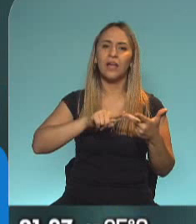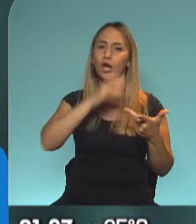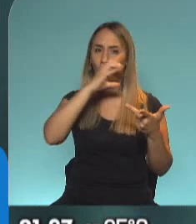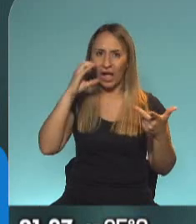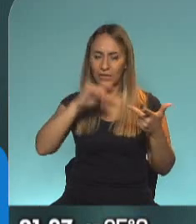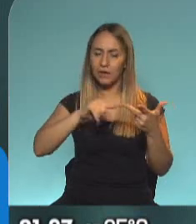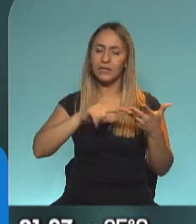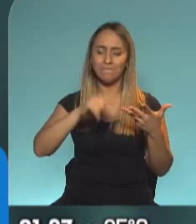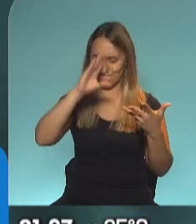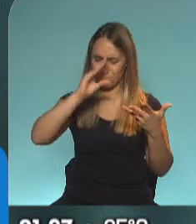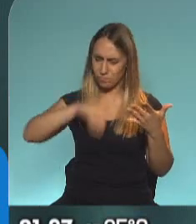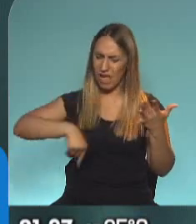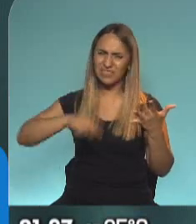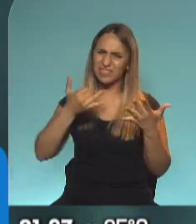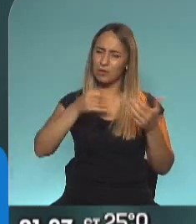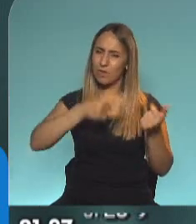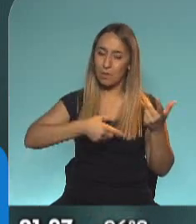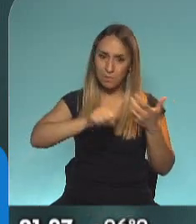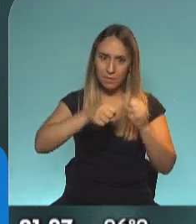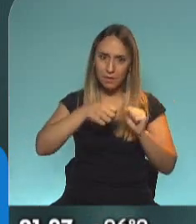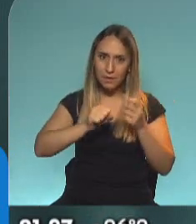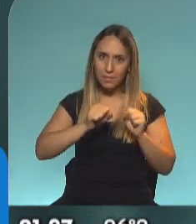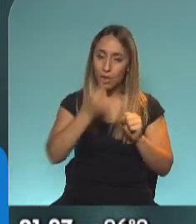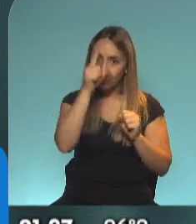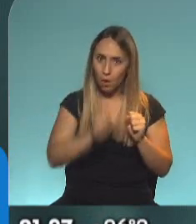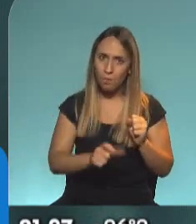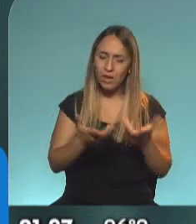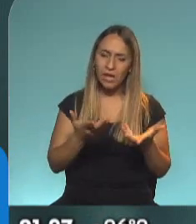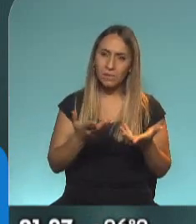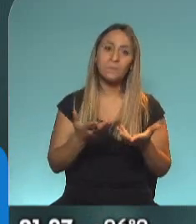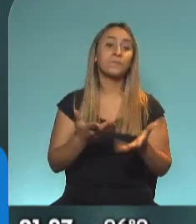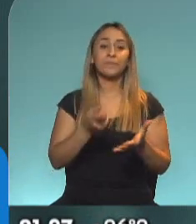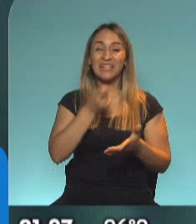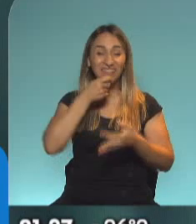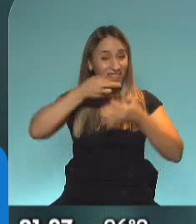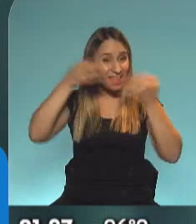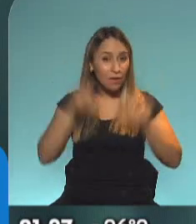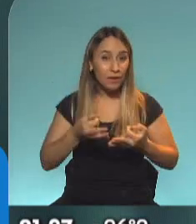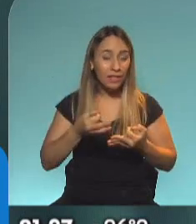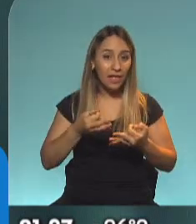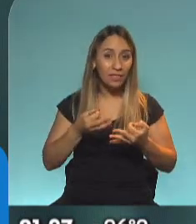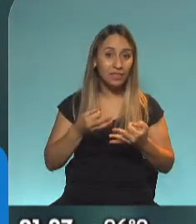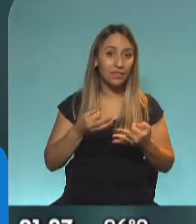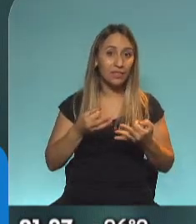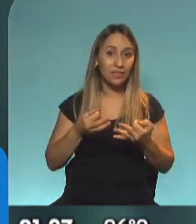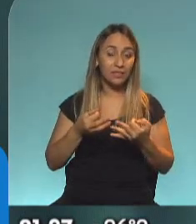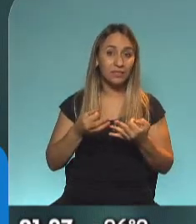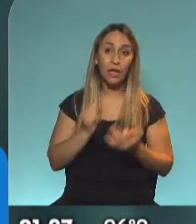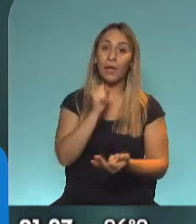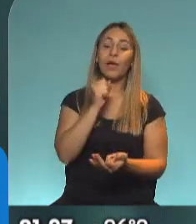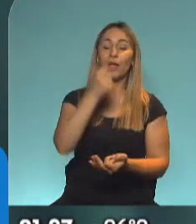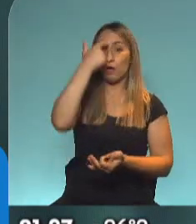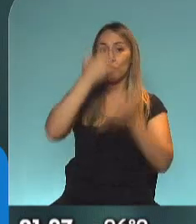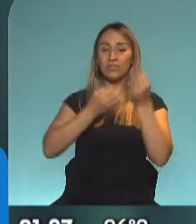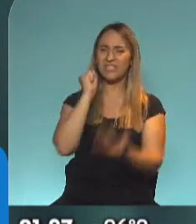cocaína y no me acuerdo qué más. Entonces, si no tenemos realmente un poder de penalidad